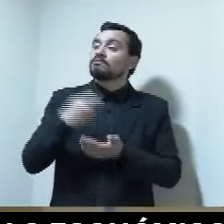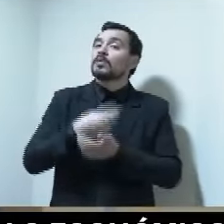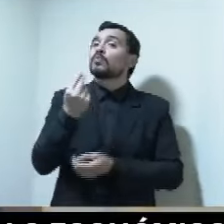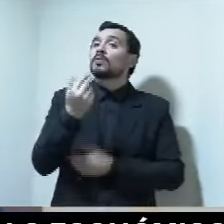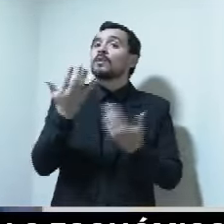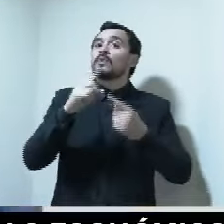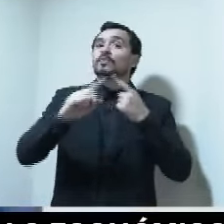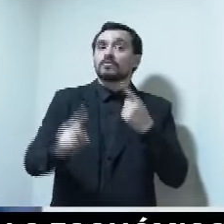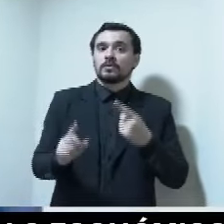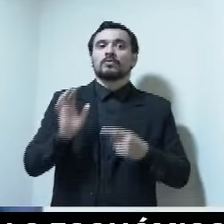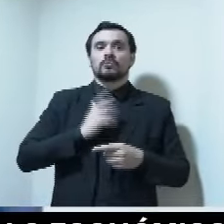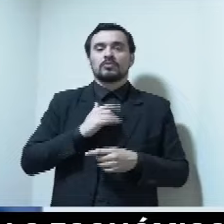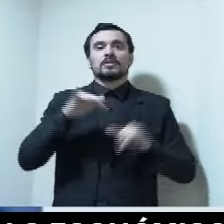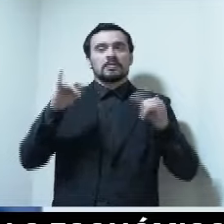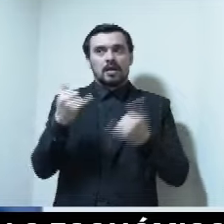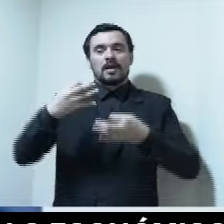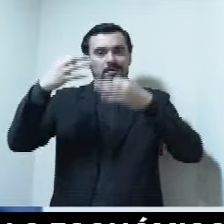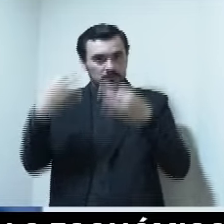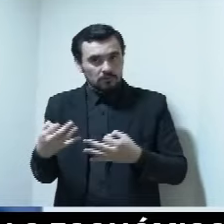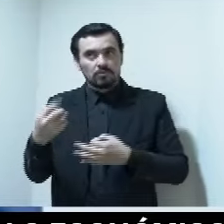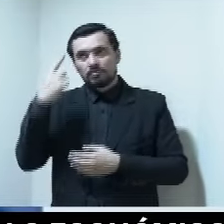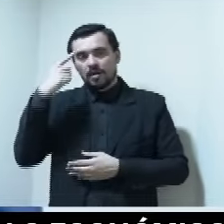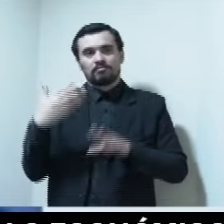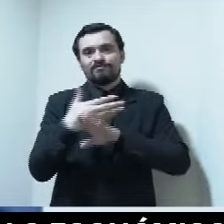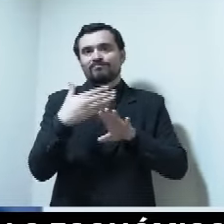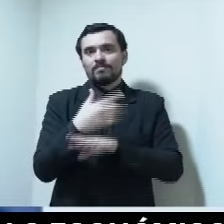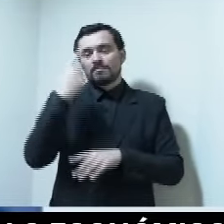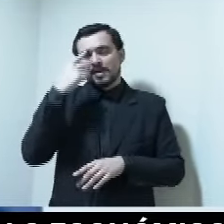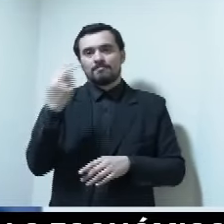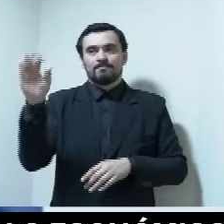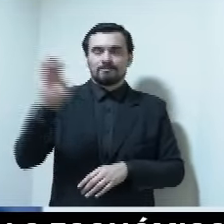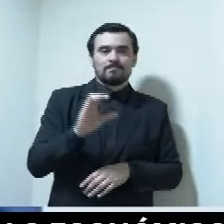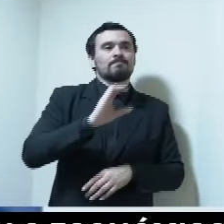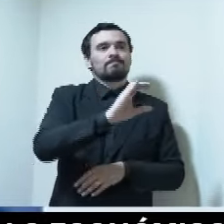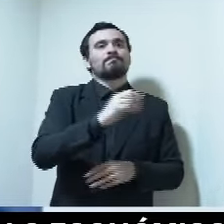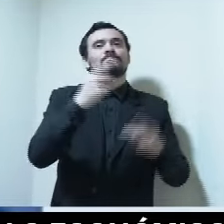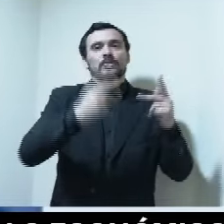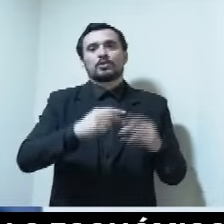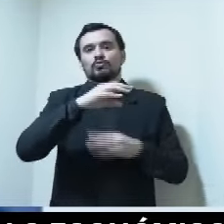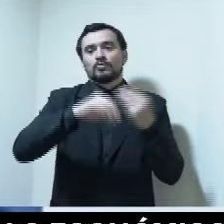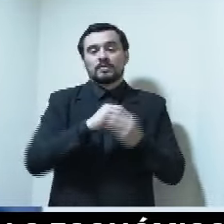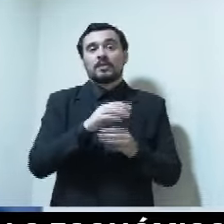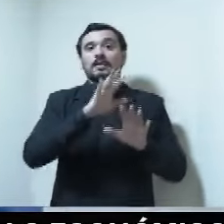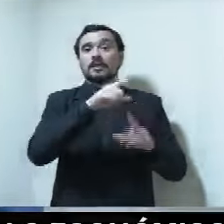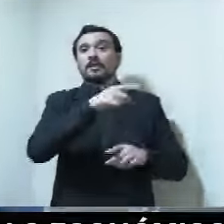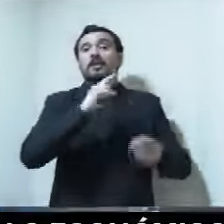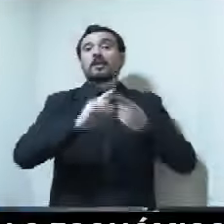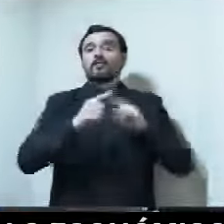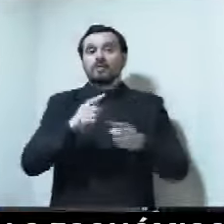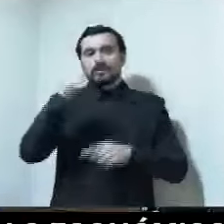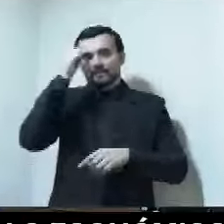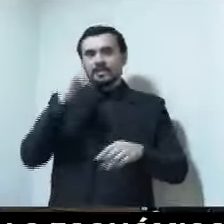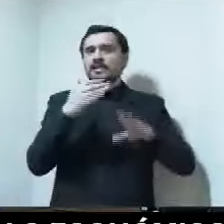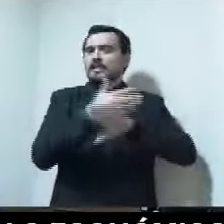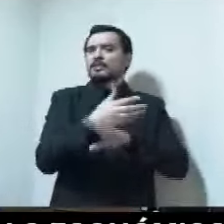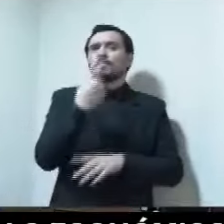y aseguramos ingresos significativos destinados a proyectos sociales y de infraestructura. Este acuerdo garantiza un ingreso anual